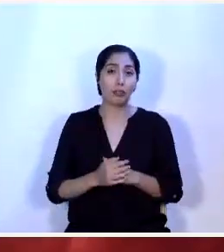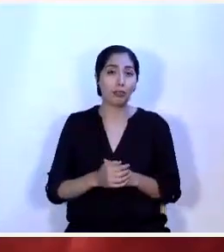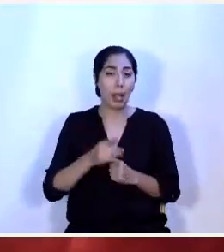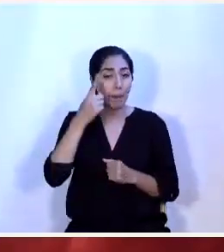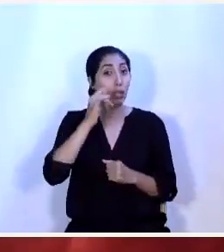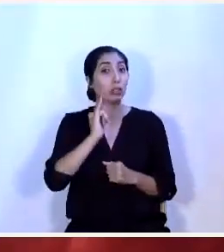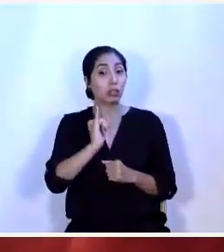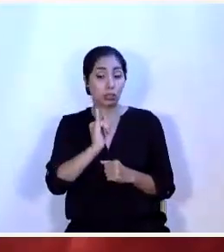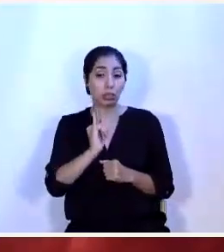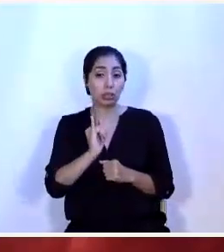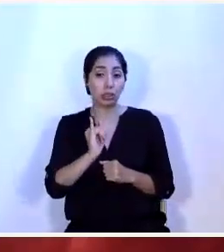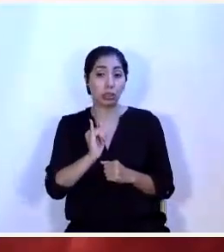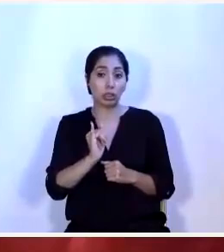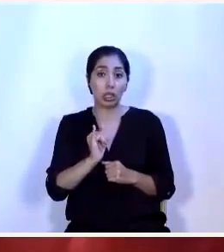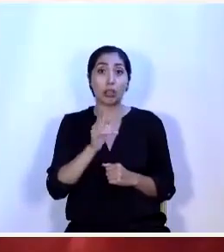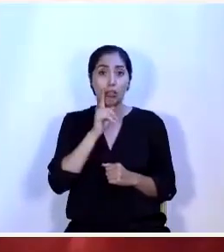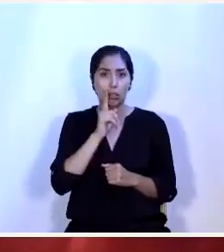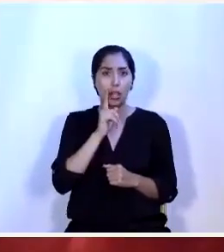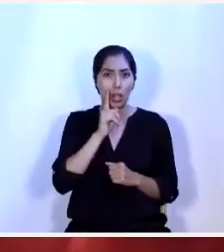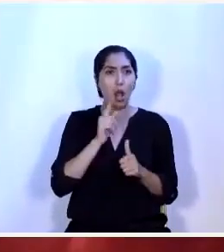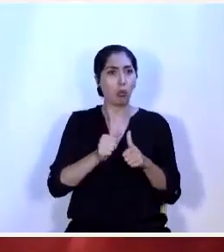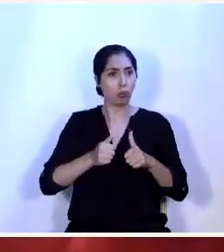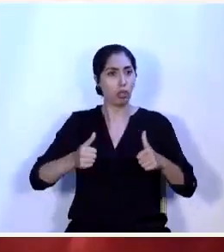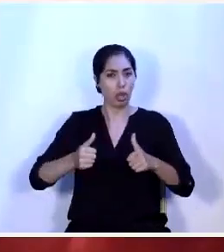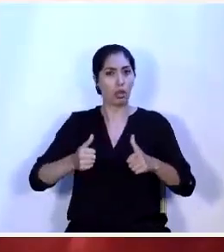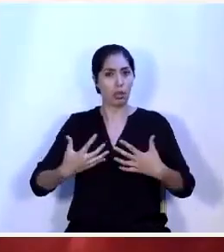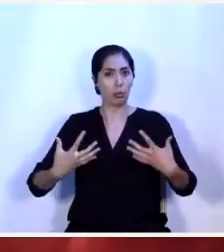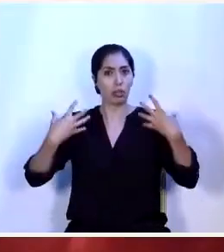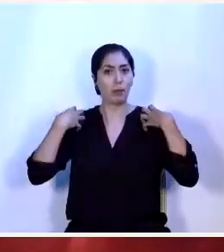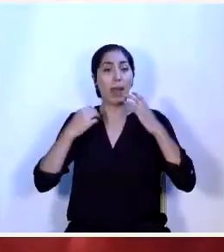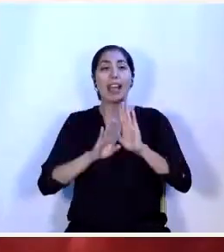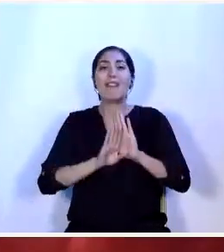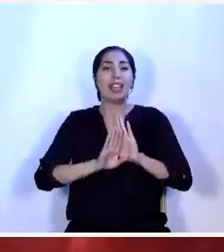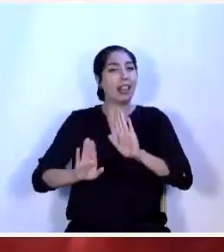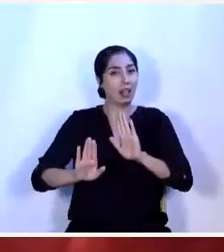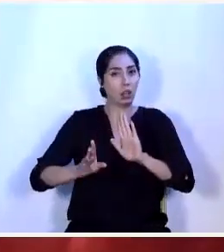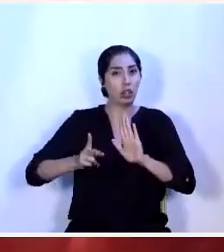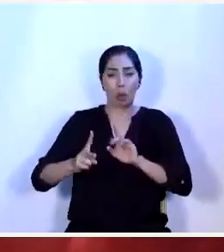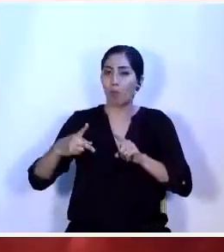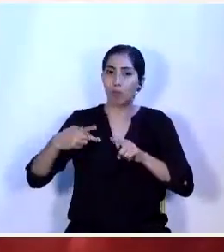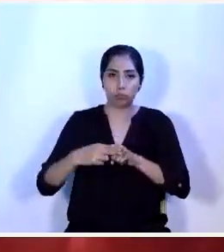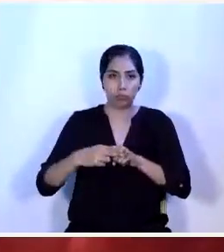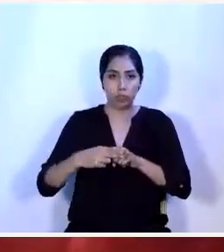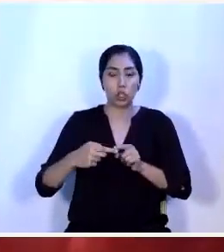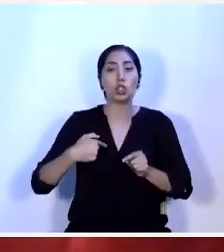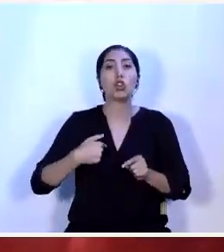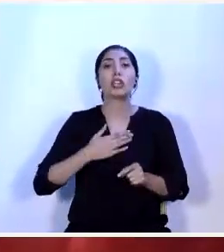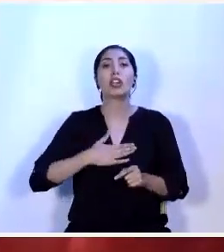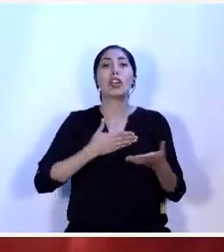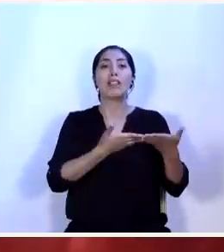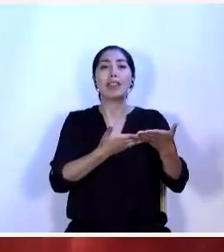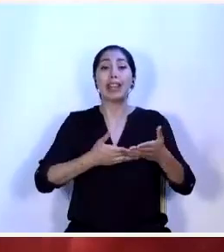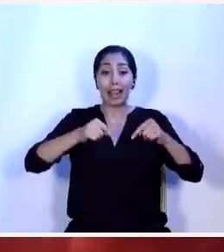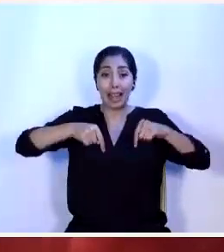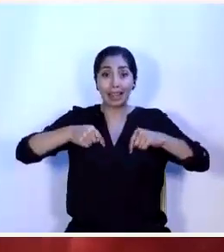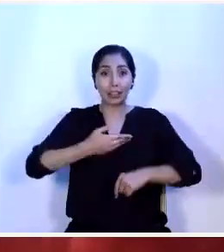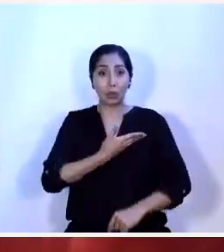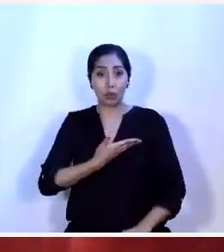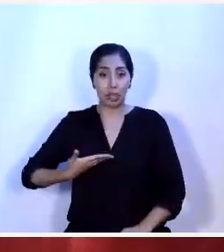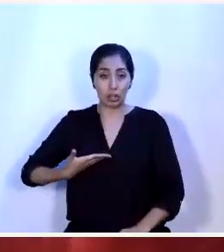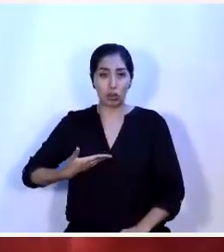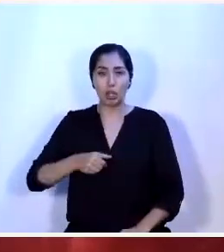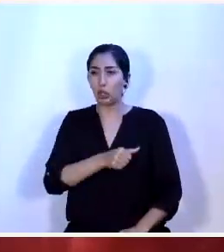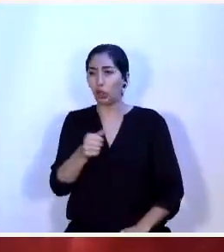pueden evitar y tienen la autoridad para evitar que continúen. Yo quiero invitar a este gobierno y a toda la institucionalidad política a